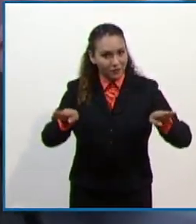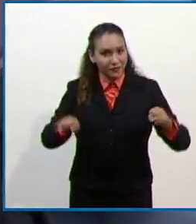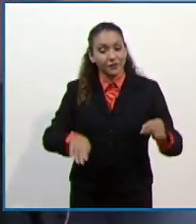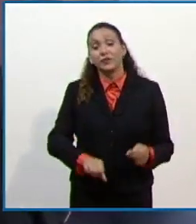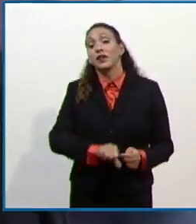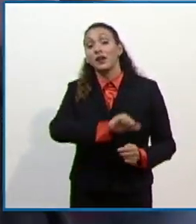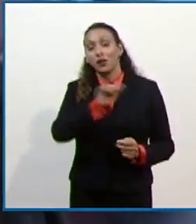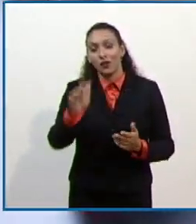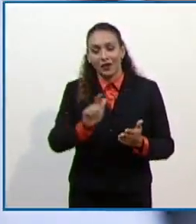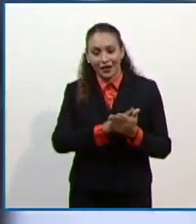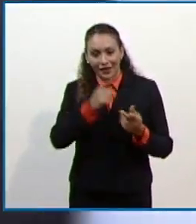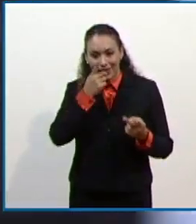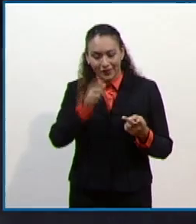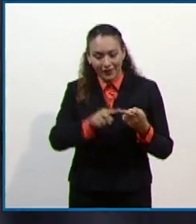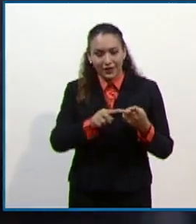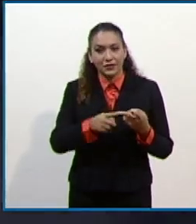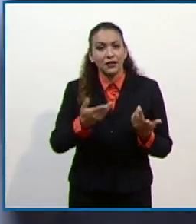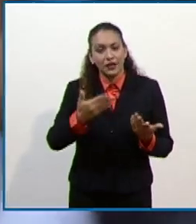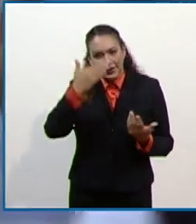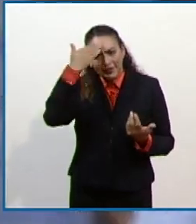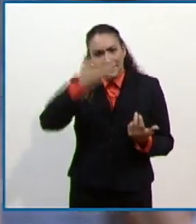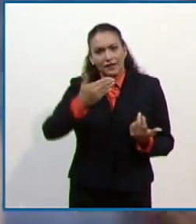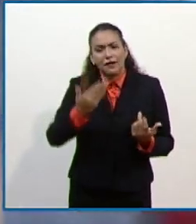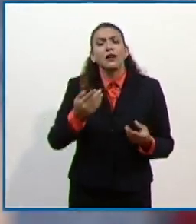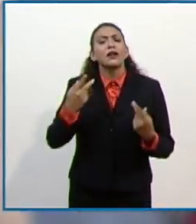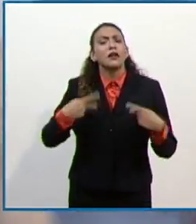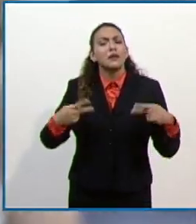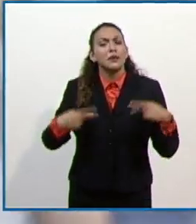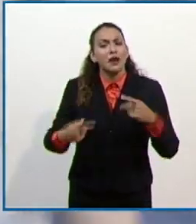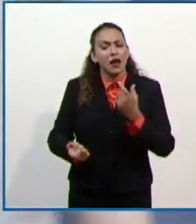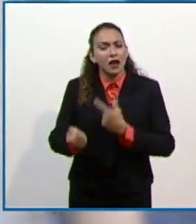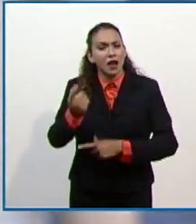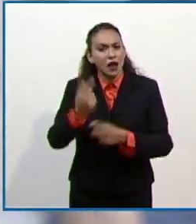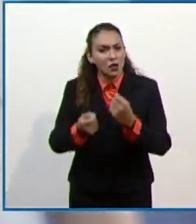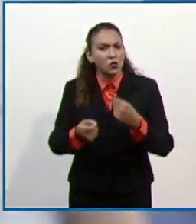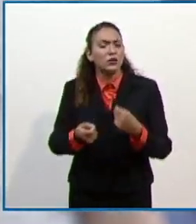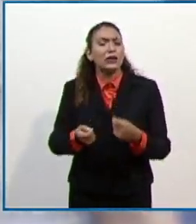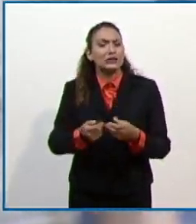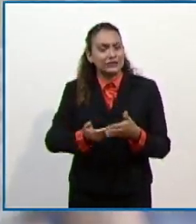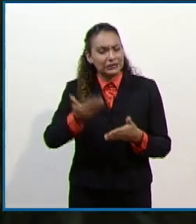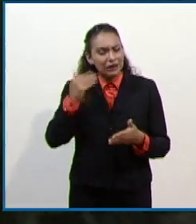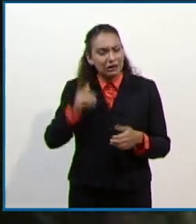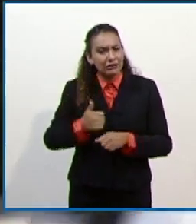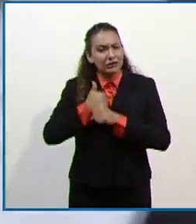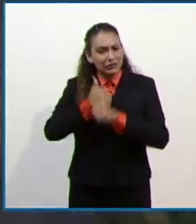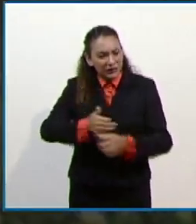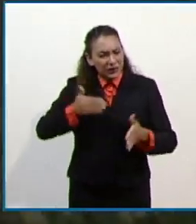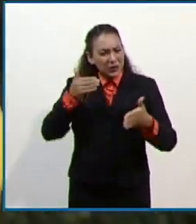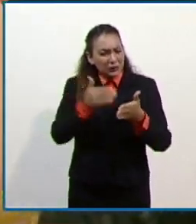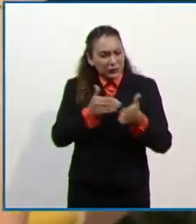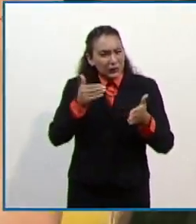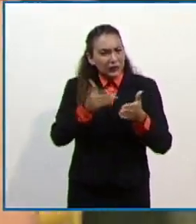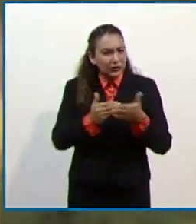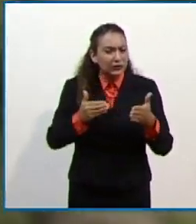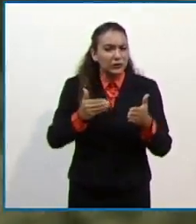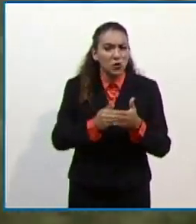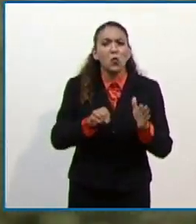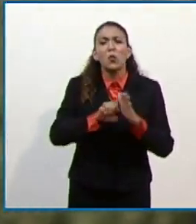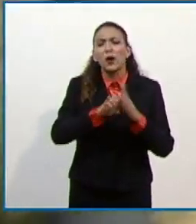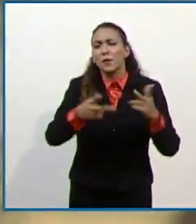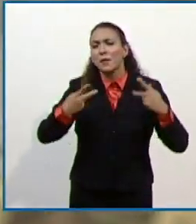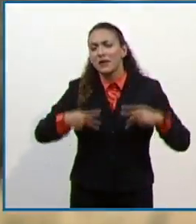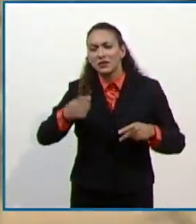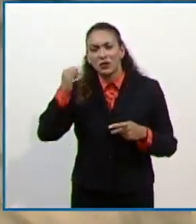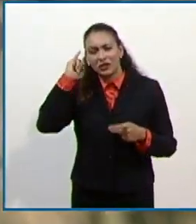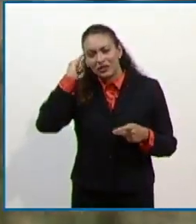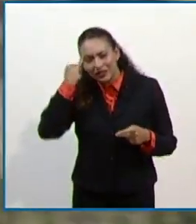que entienda cuál ha sido el lugar de las personas que han tenido que enfrentarse a obstáculos para eliminar las barreras culturales, económicas y